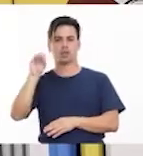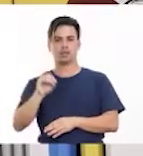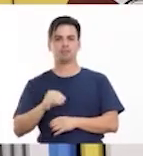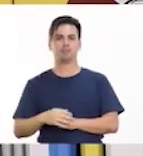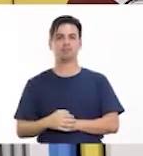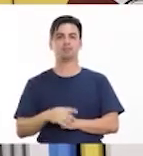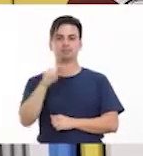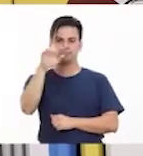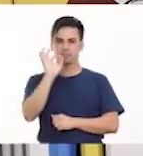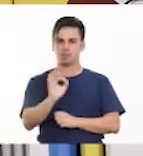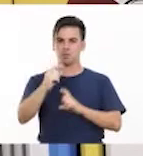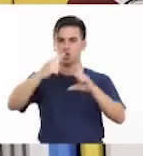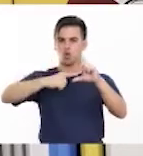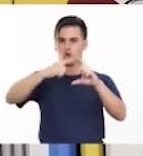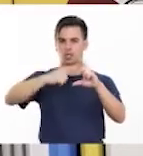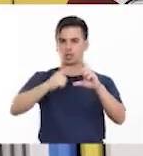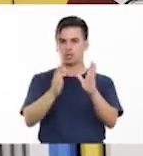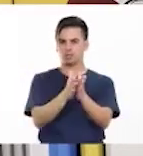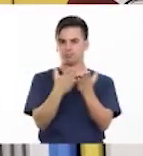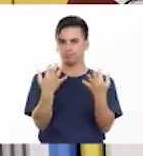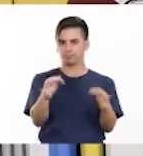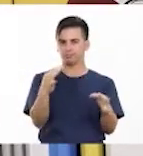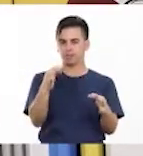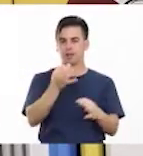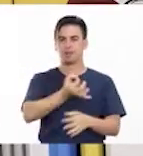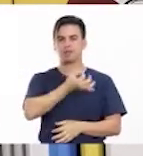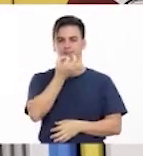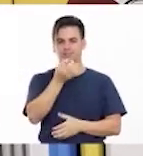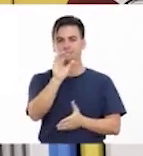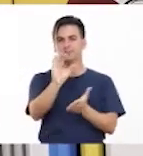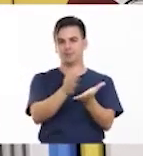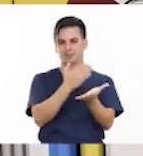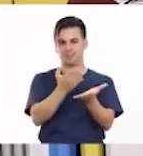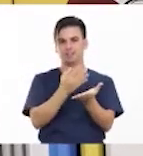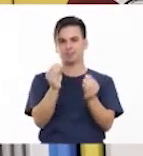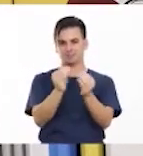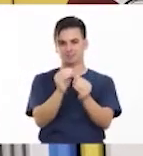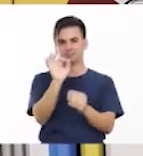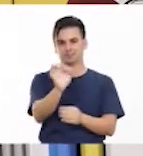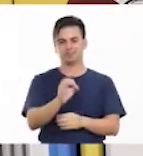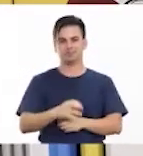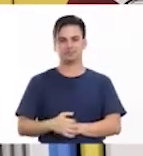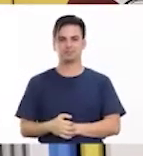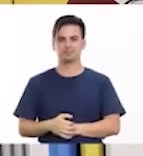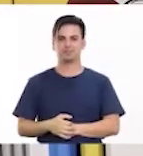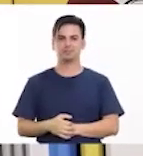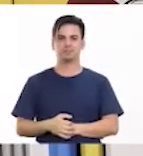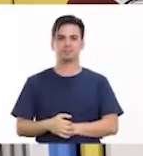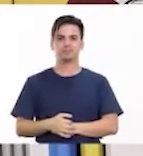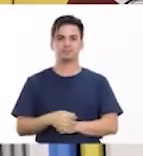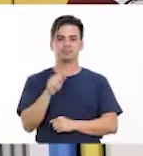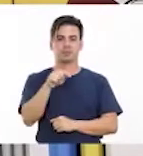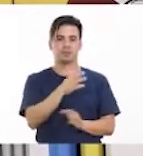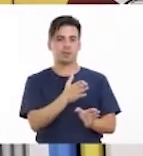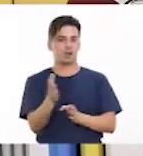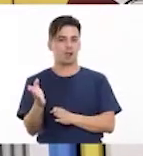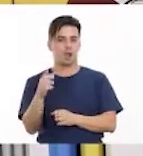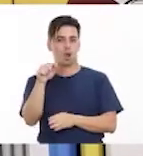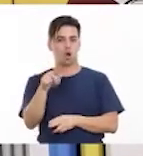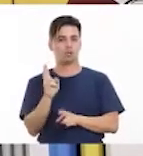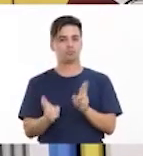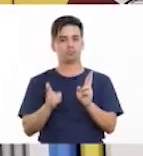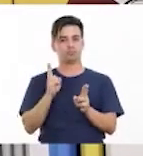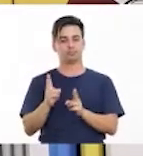Esos contenidos son los que aparecen en las páginas que ya referimos del libro de texto. Pasemos a continuación a